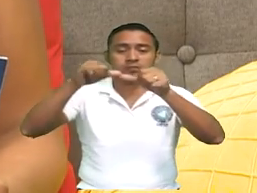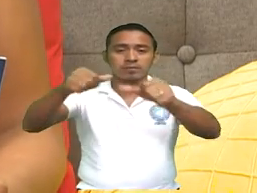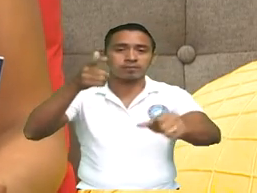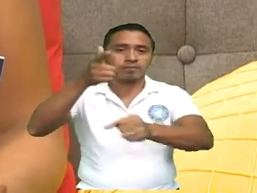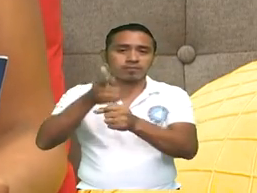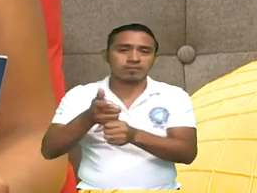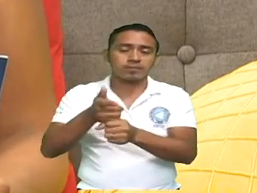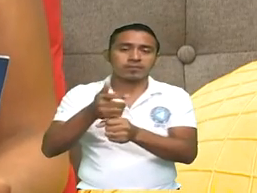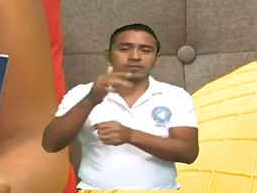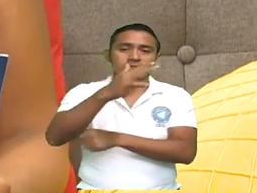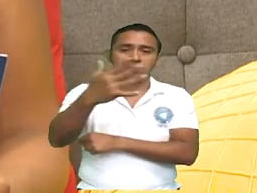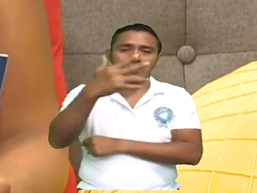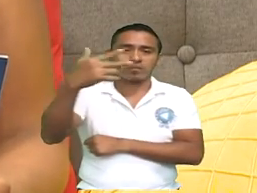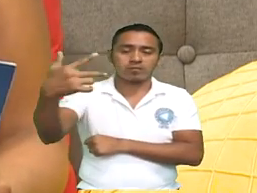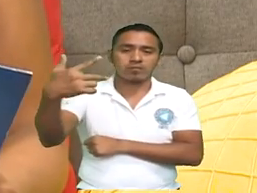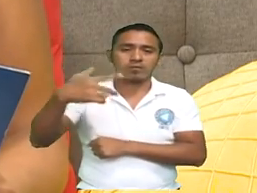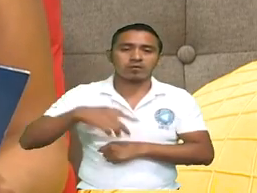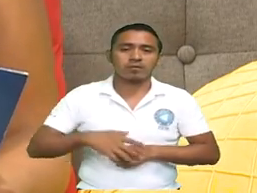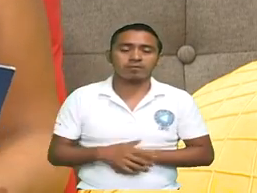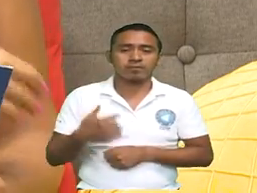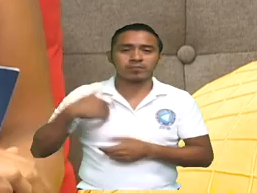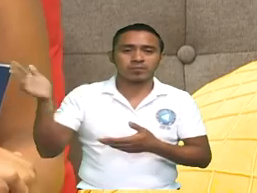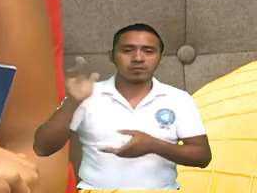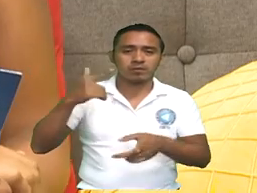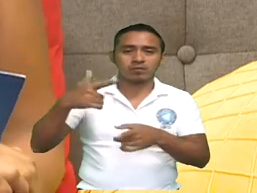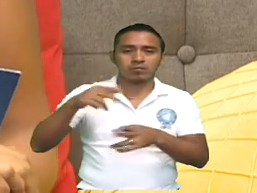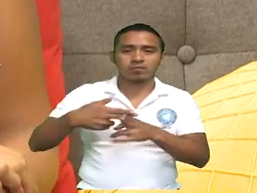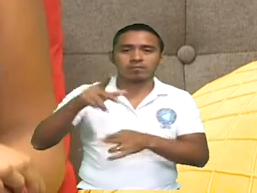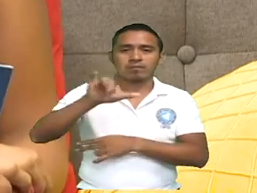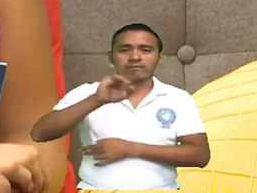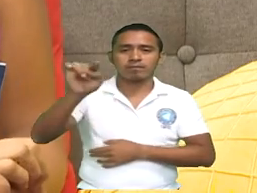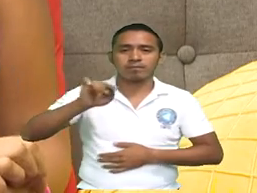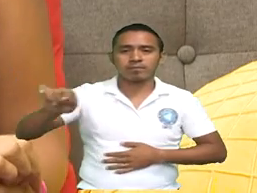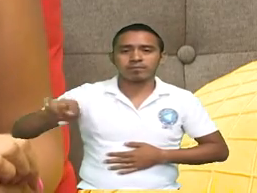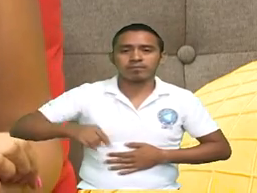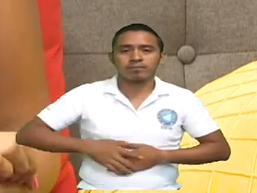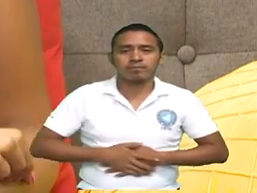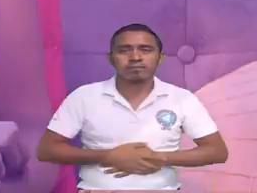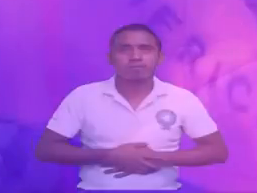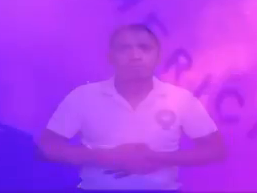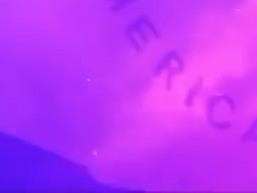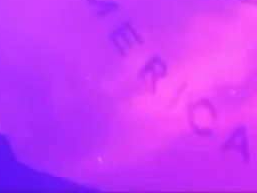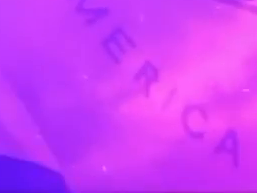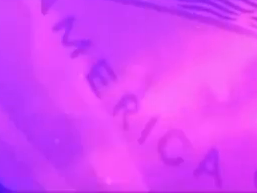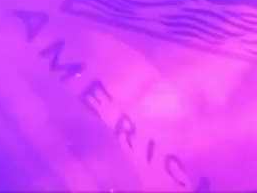en sintonía de la programación de su canal parlamentario. Se despide de ustedes, Lisa Escoto. Hasta la próxima.